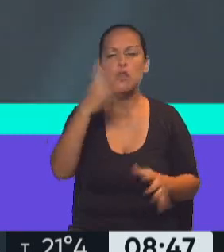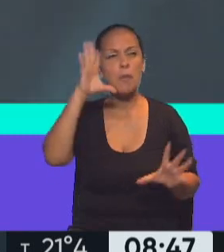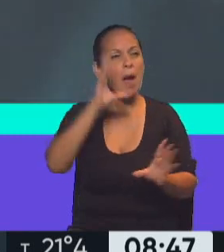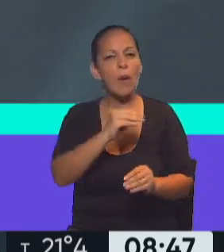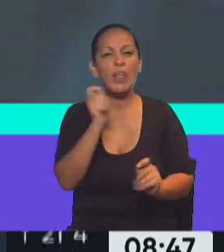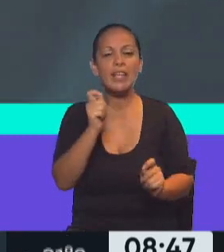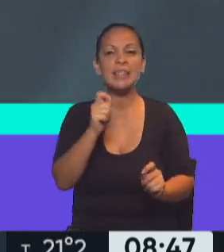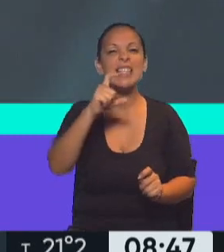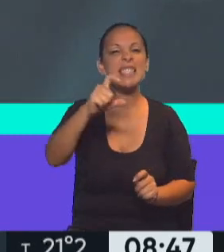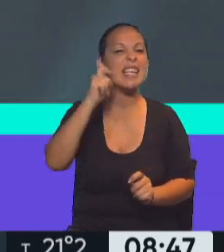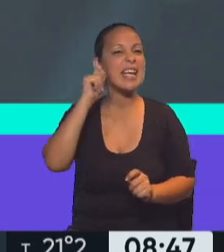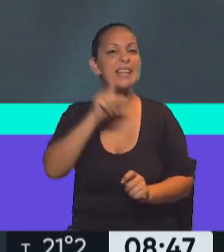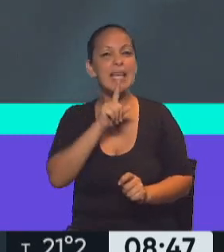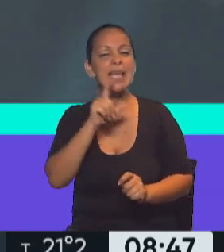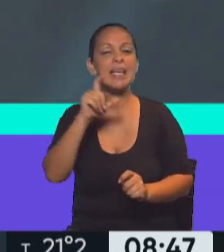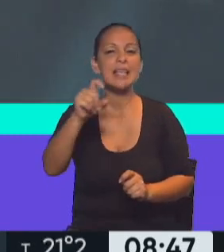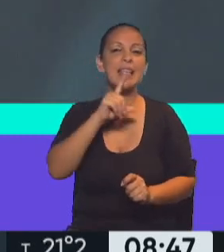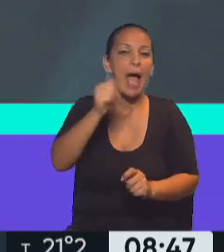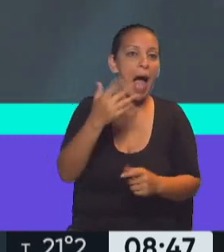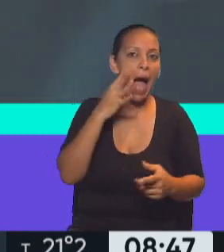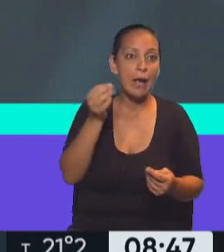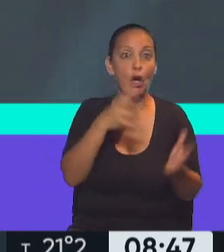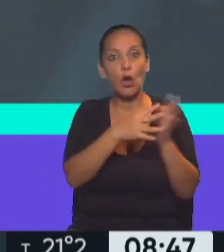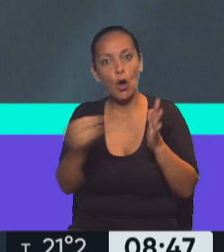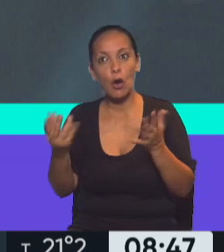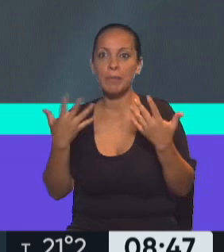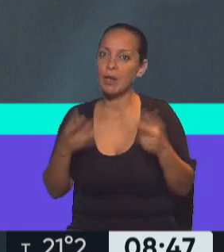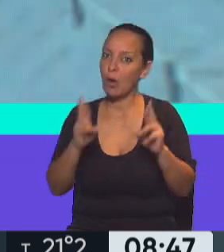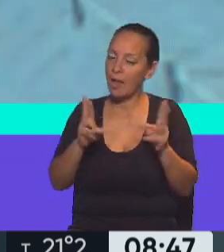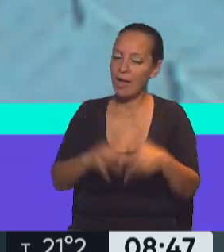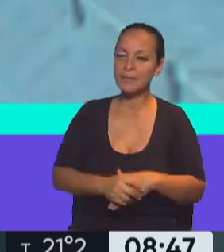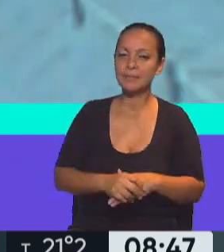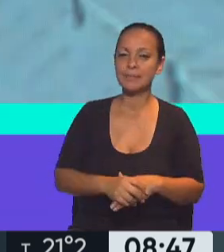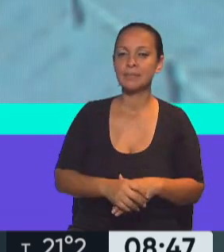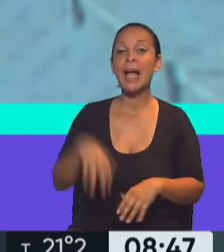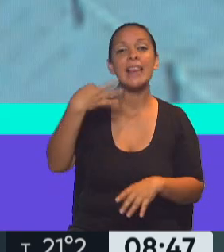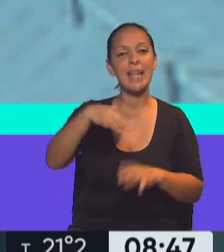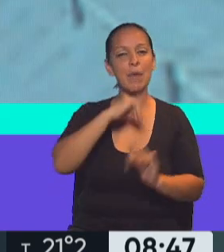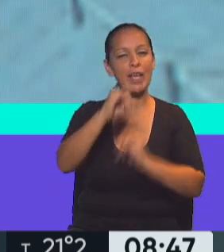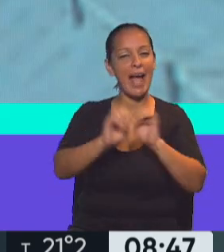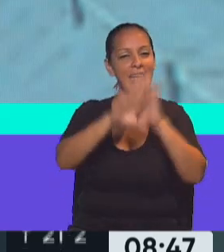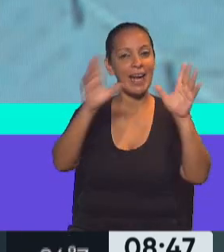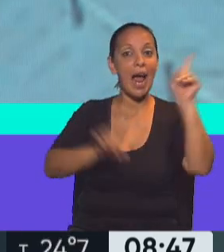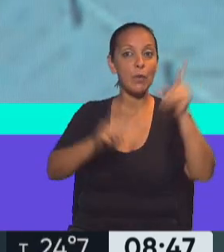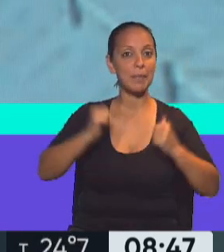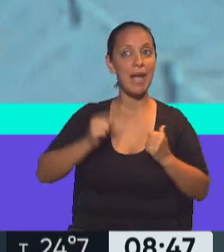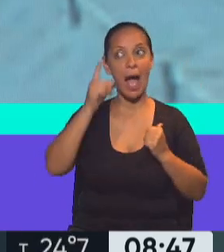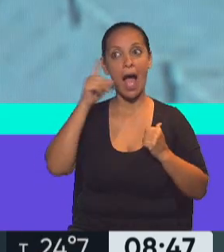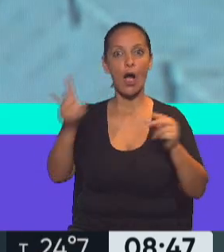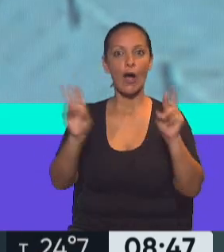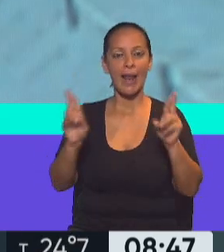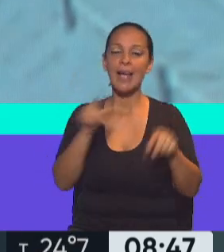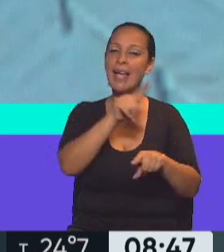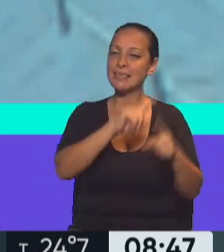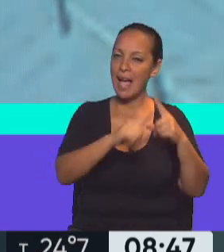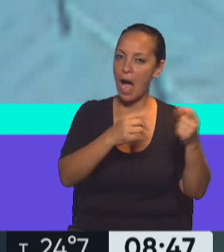CTA tomarán este tipo de iniciativas, lo llevarán a las negociaciones. Hay que aclarar para aquellos que ya están con alguna expectativa. En este caso hablamos de un